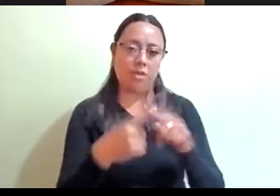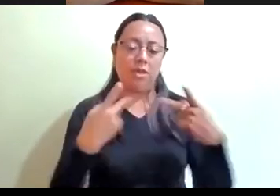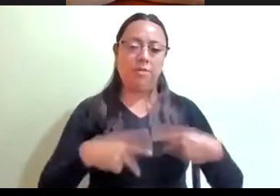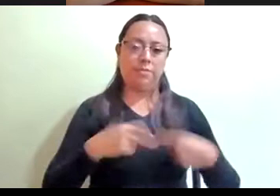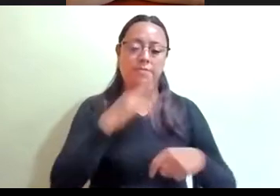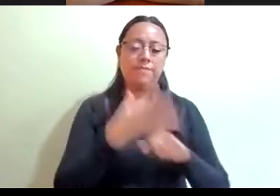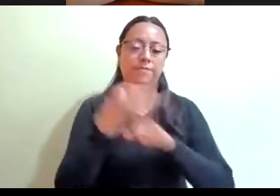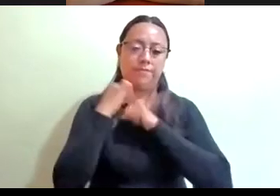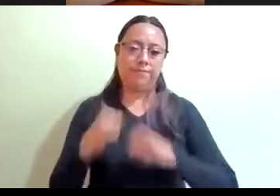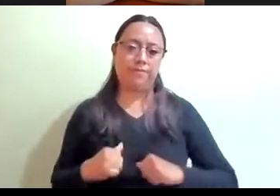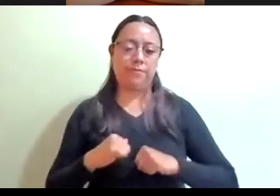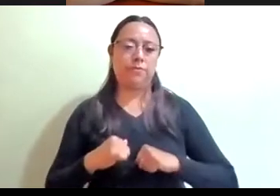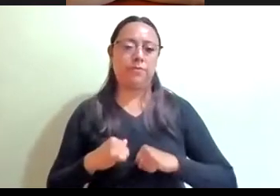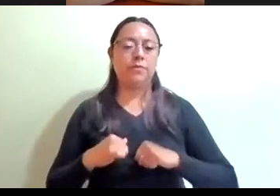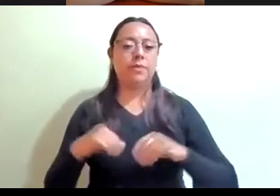las